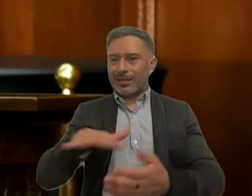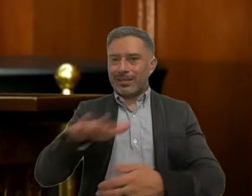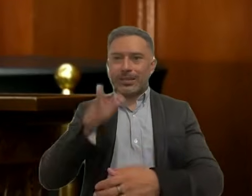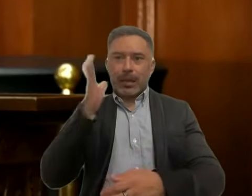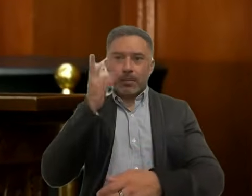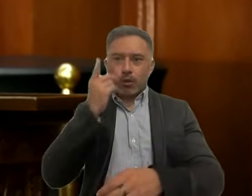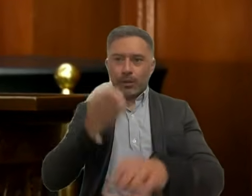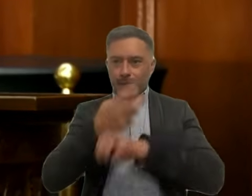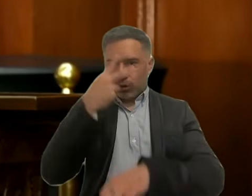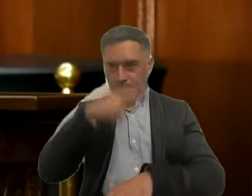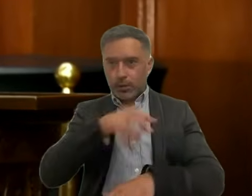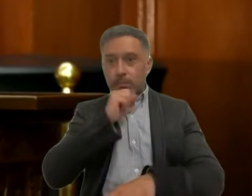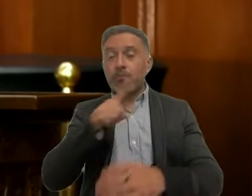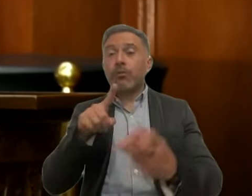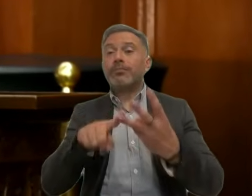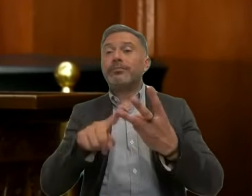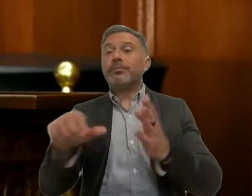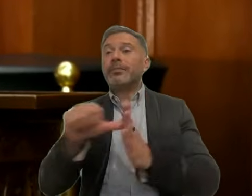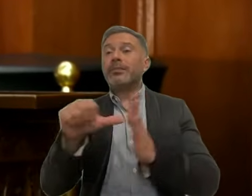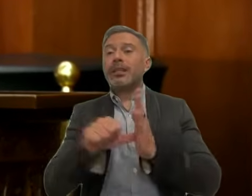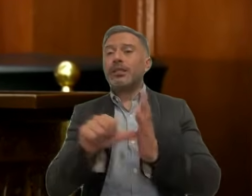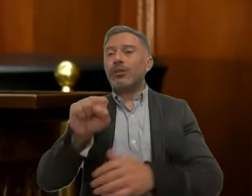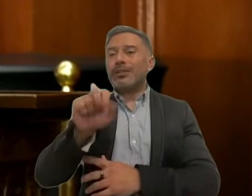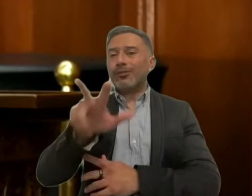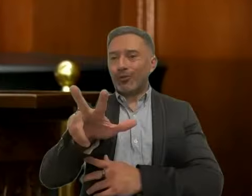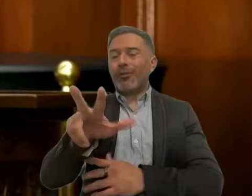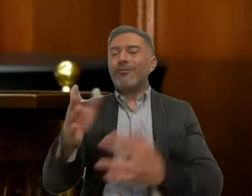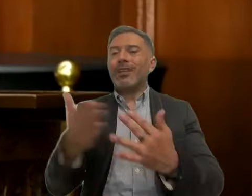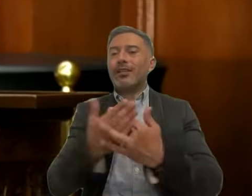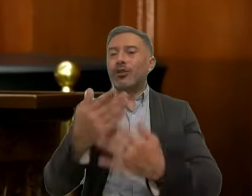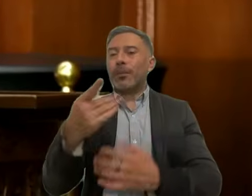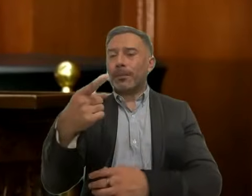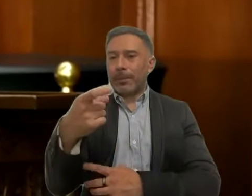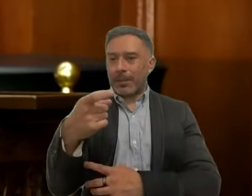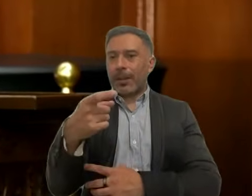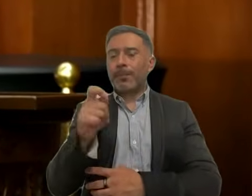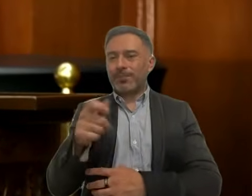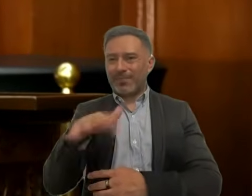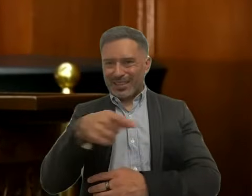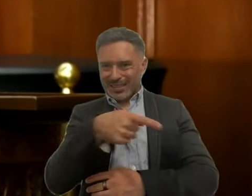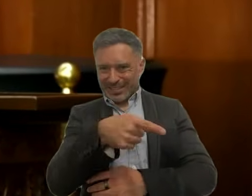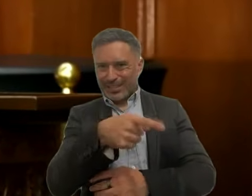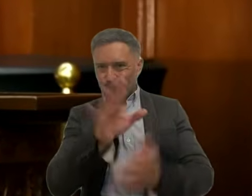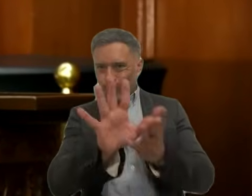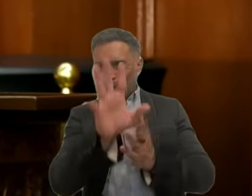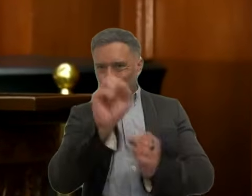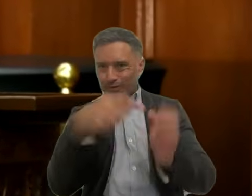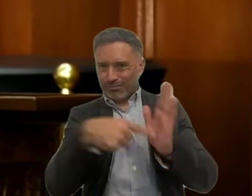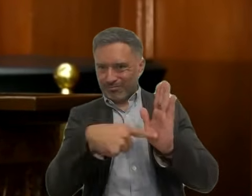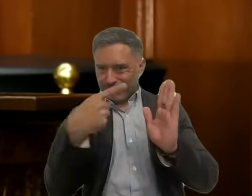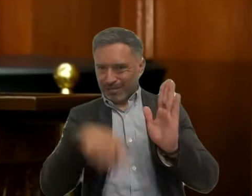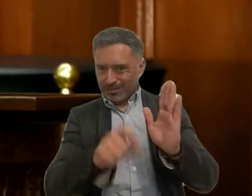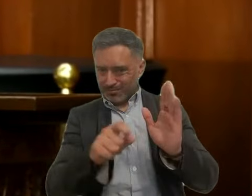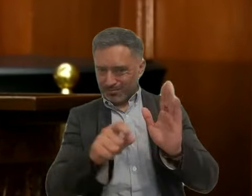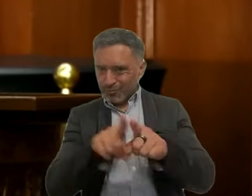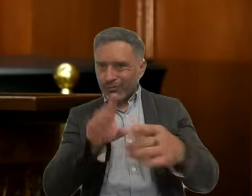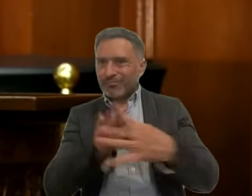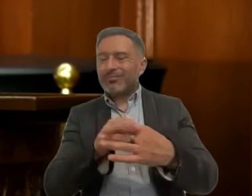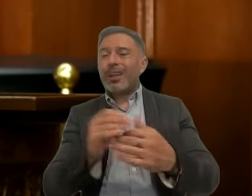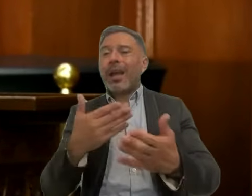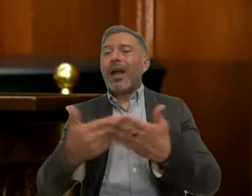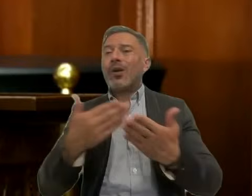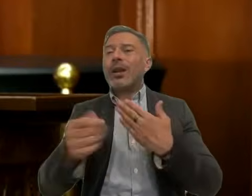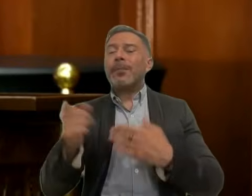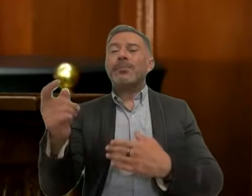con lo señalado en el artículo 64, fracción primera del citado ordenamiento constitucional, las y los integrantes